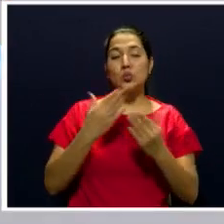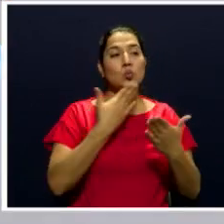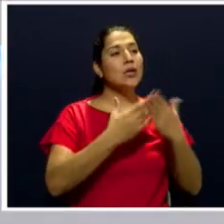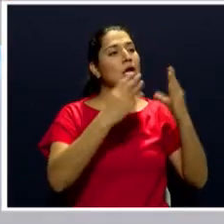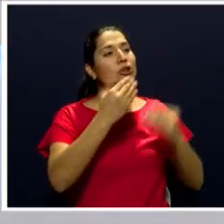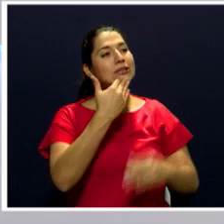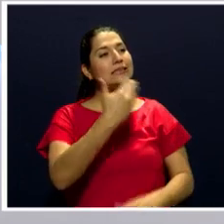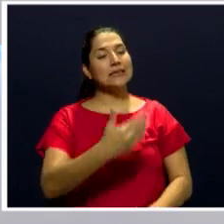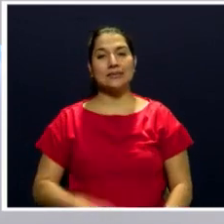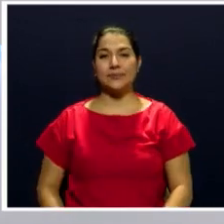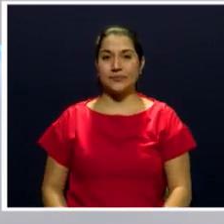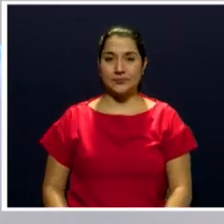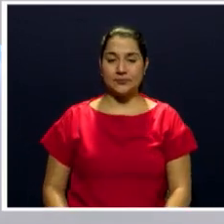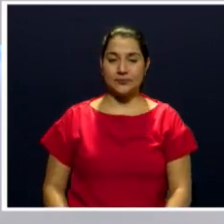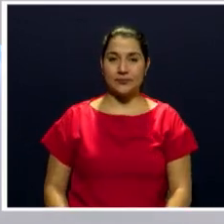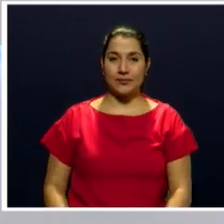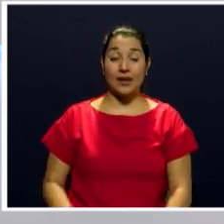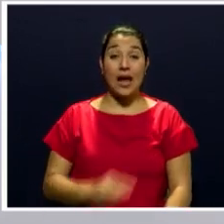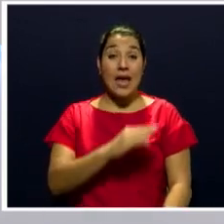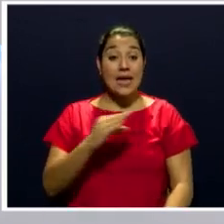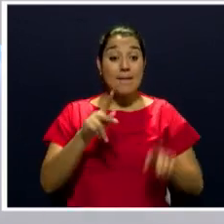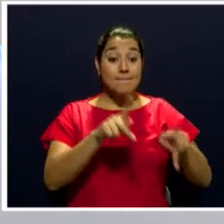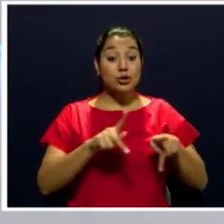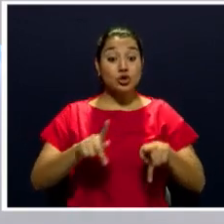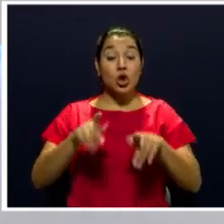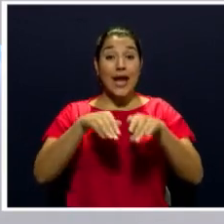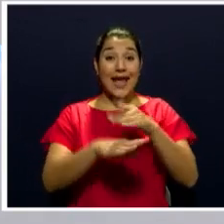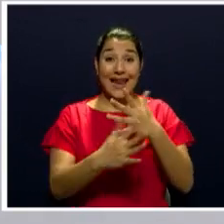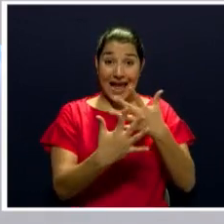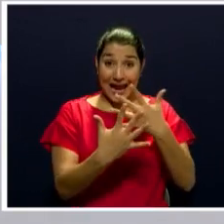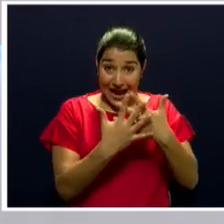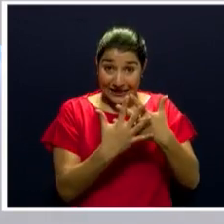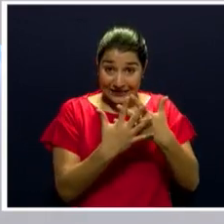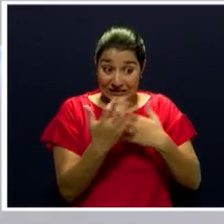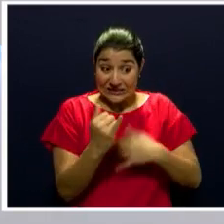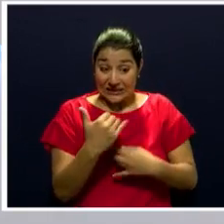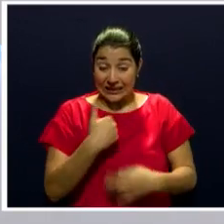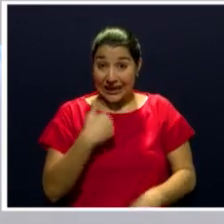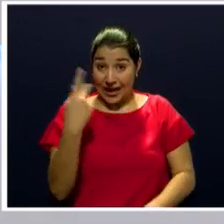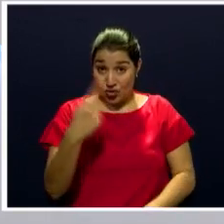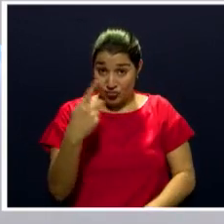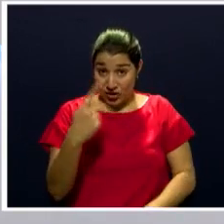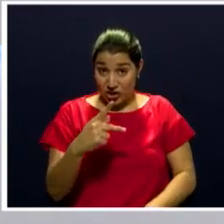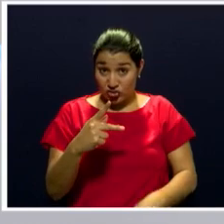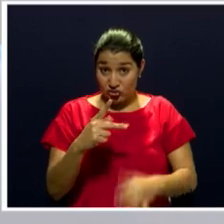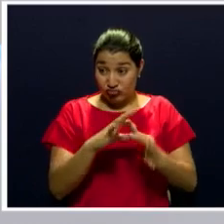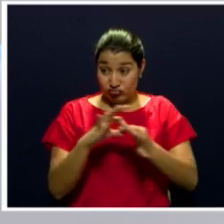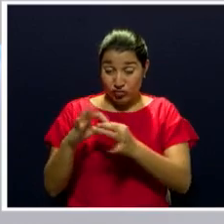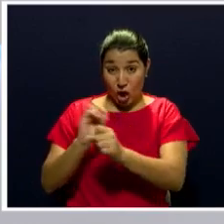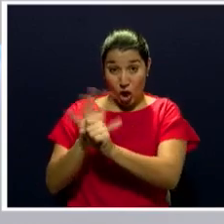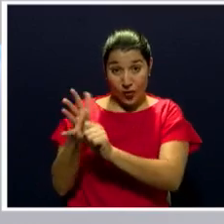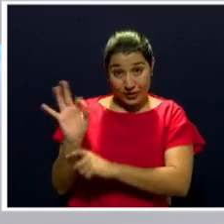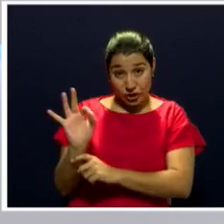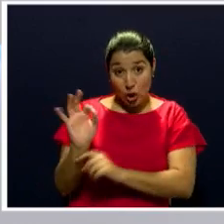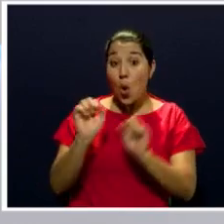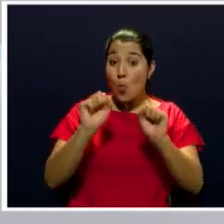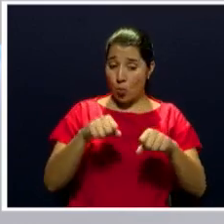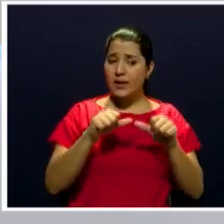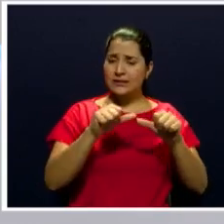gusto. Y los privados de libertad con factores de riesgo ante el COVID-19 podrían seguir cumpliendo